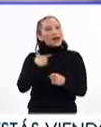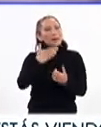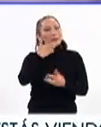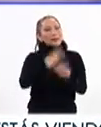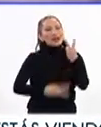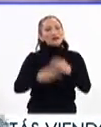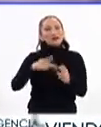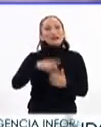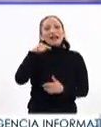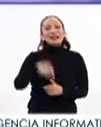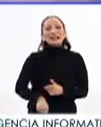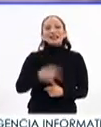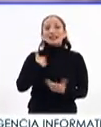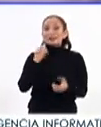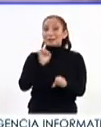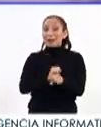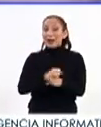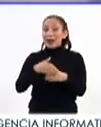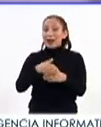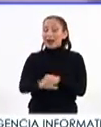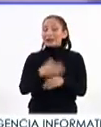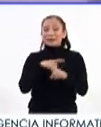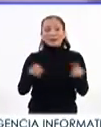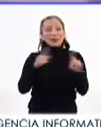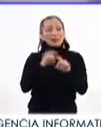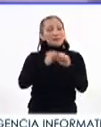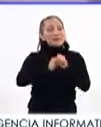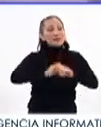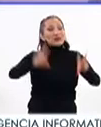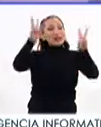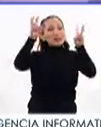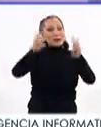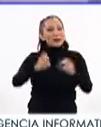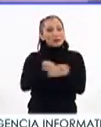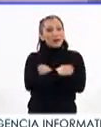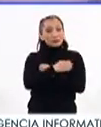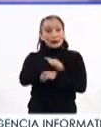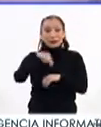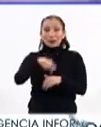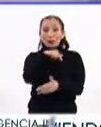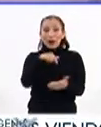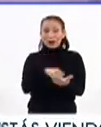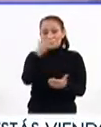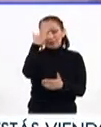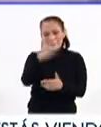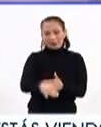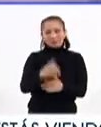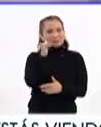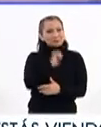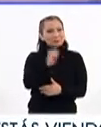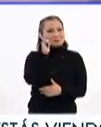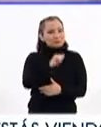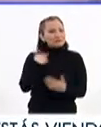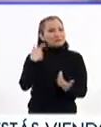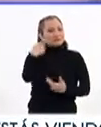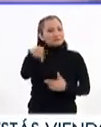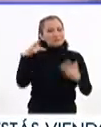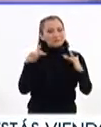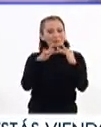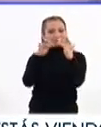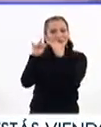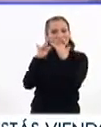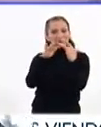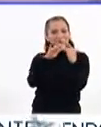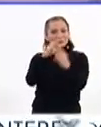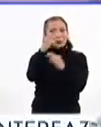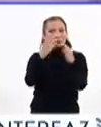la bienvenida una vez más a esta semana llena de información en temas educativos, en este programa que, como ustedes bien saben, es su